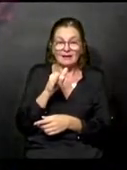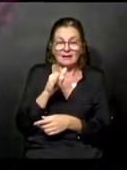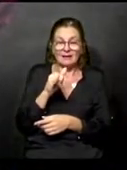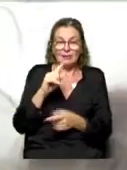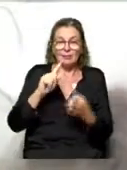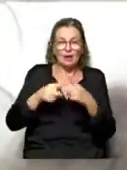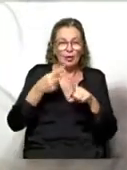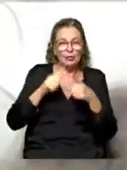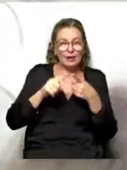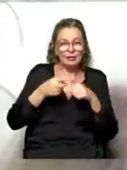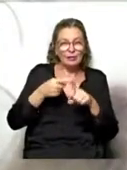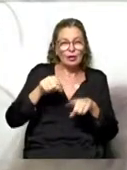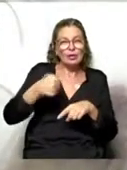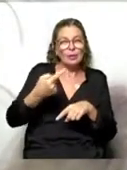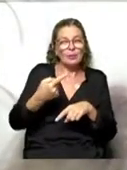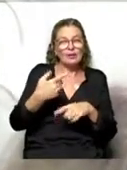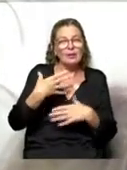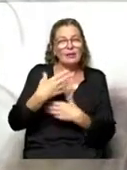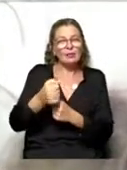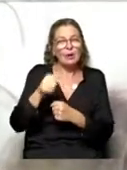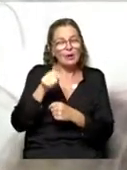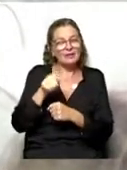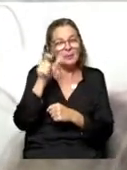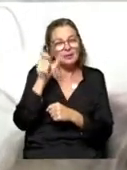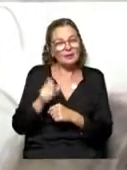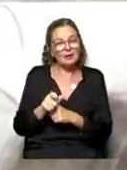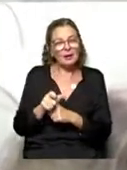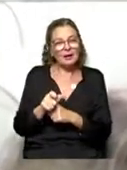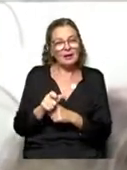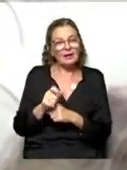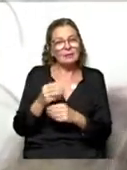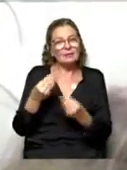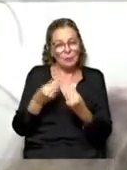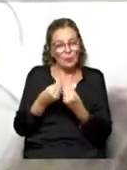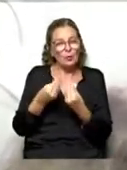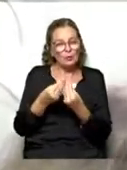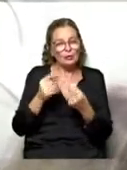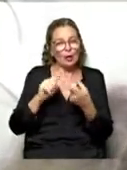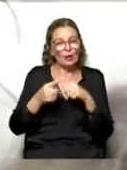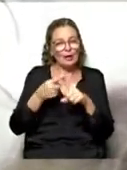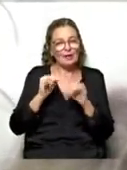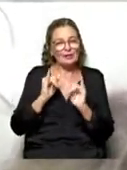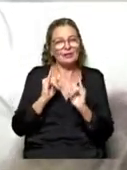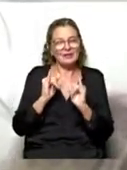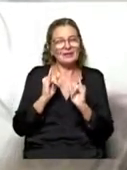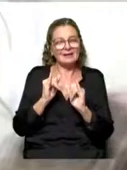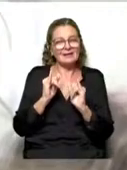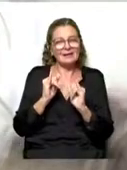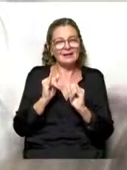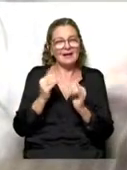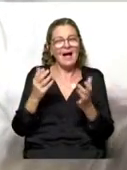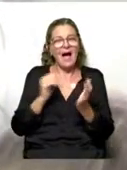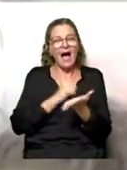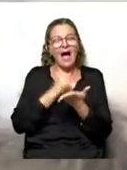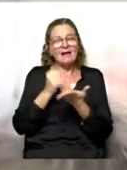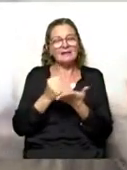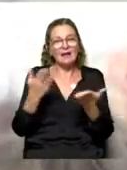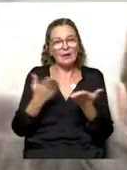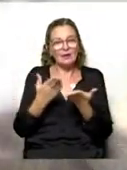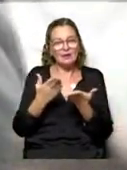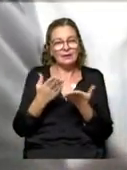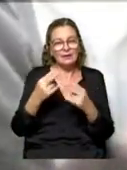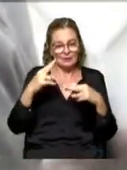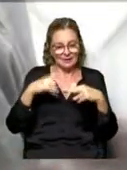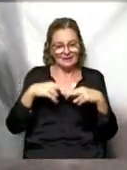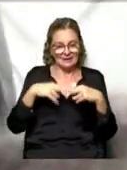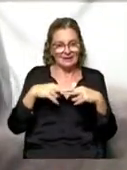contacto después de darles una mano a ellos? Tuve muchos contactos, sí, cómo no. Sí. Hasta ahora, tú sabes que ahora con las redes